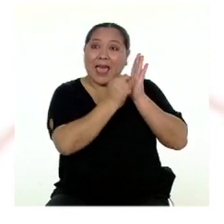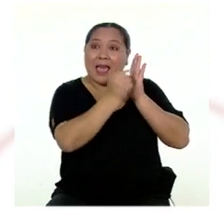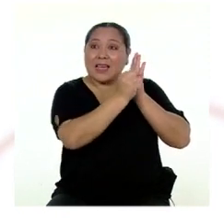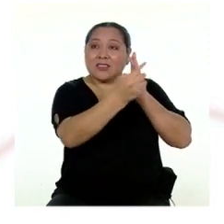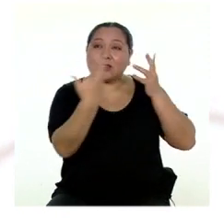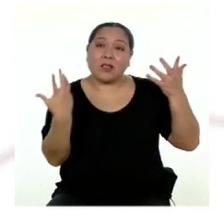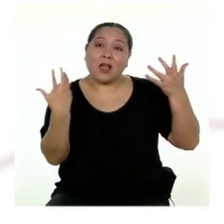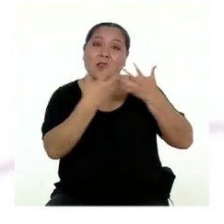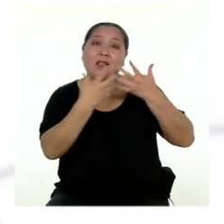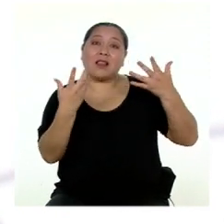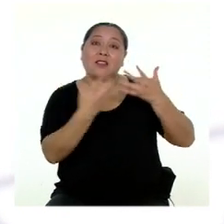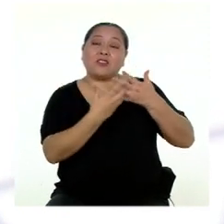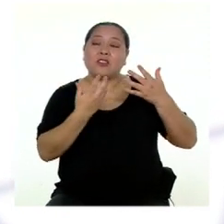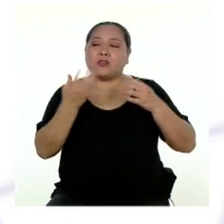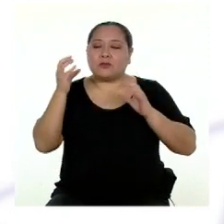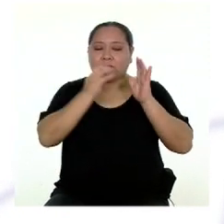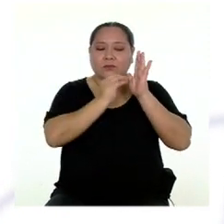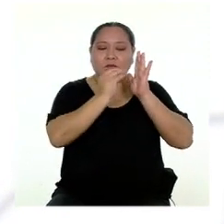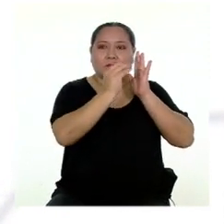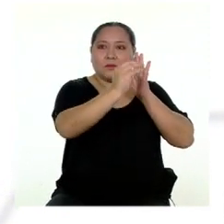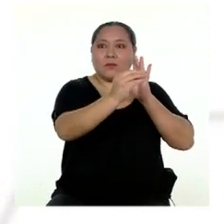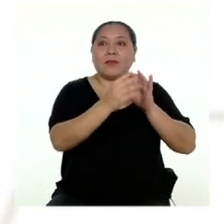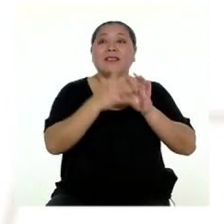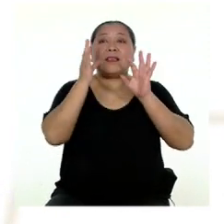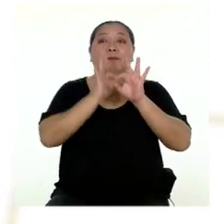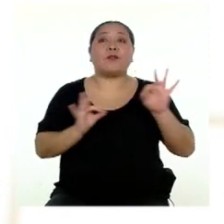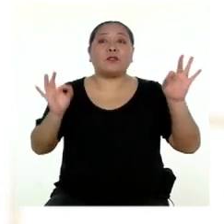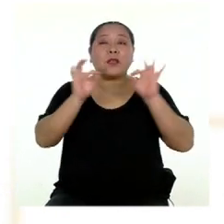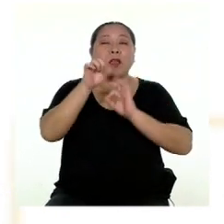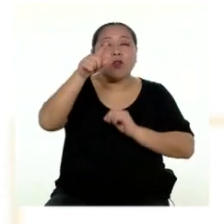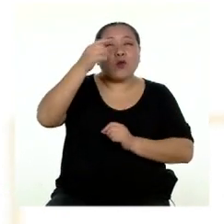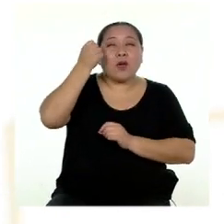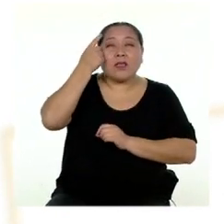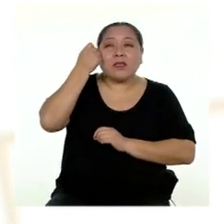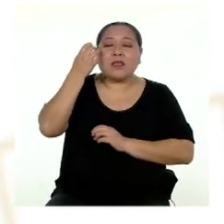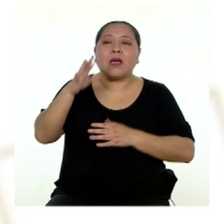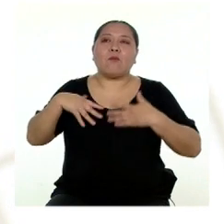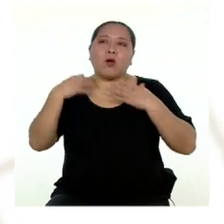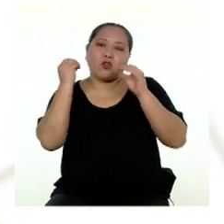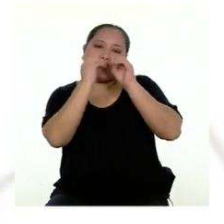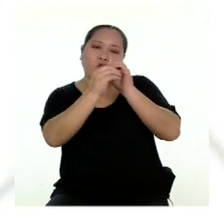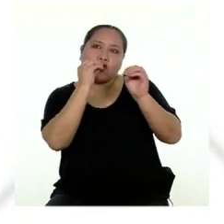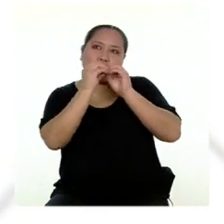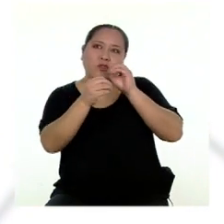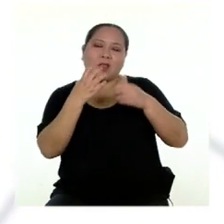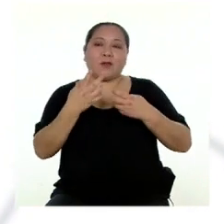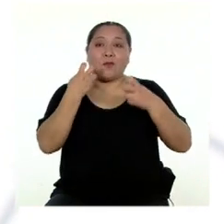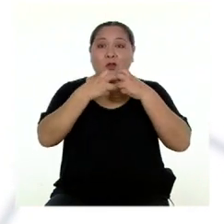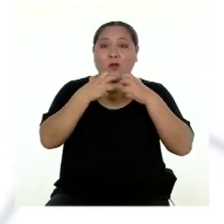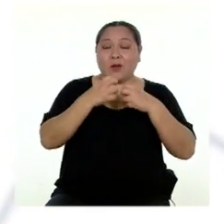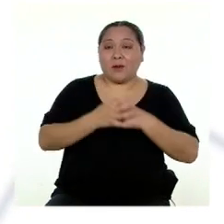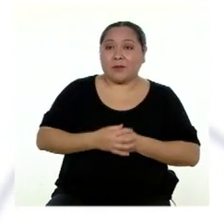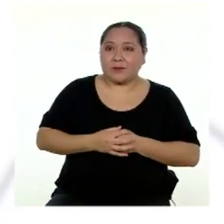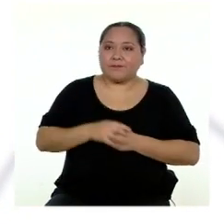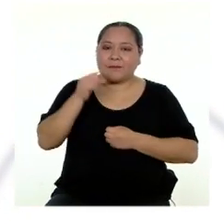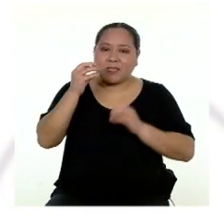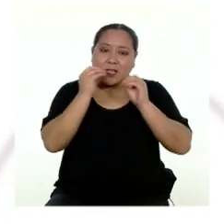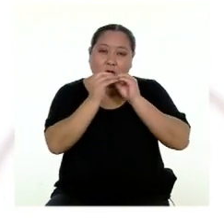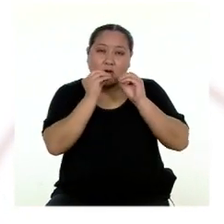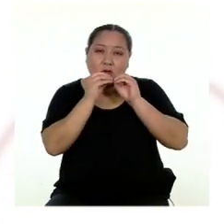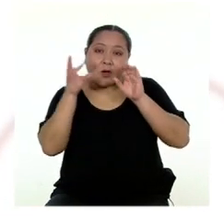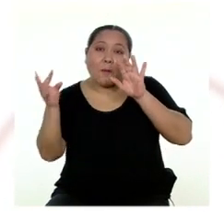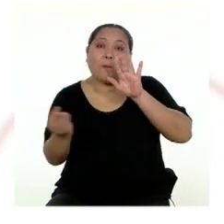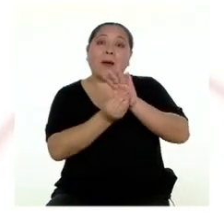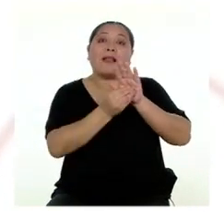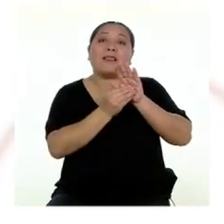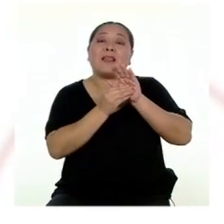están relacionados con los elementos. Es importante comprenderlos para resolver situaciones problemáticas, cuya solución serán parte del contenido